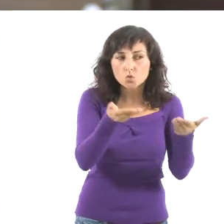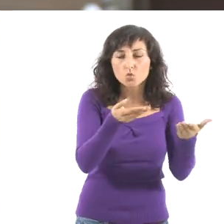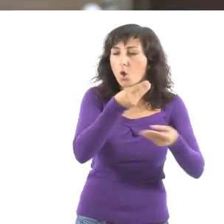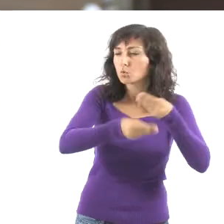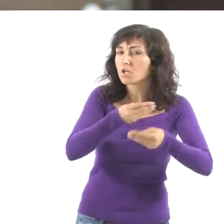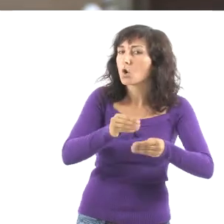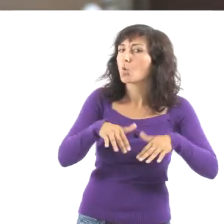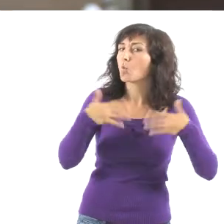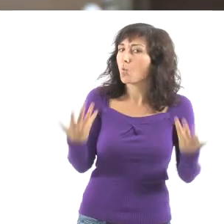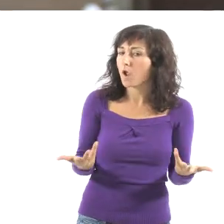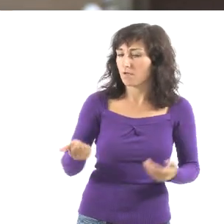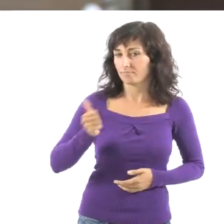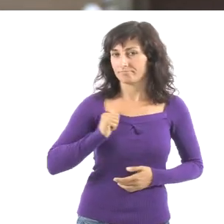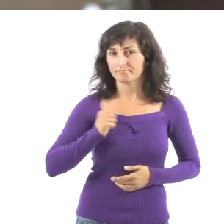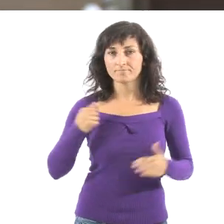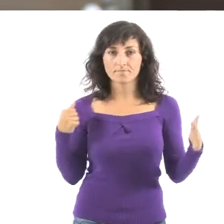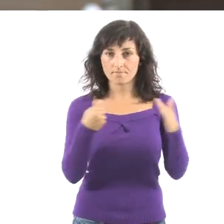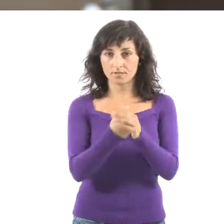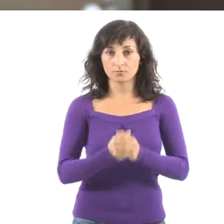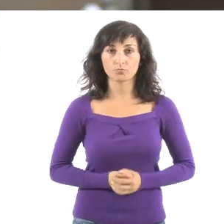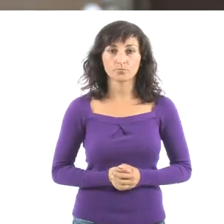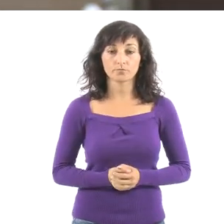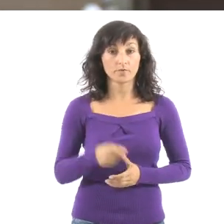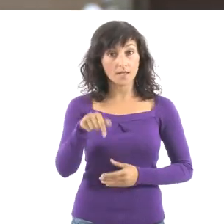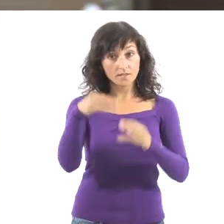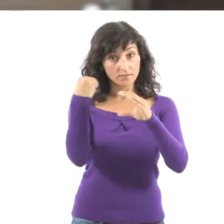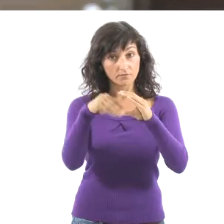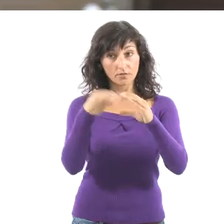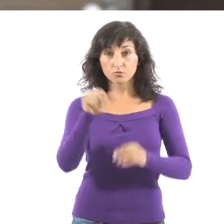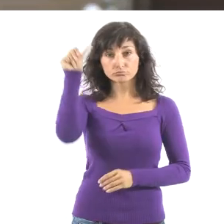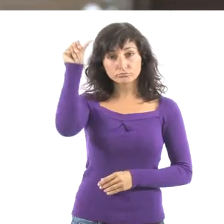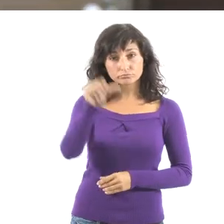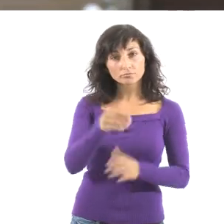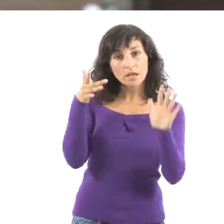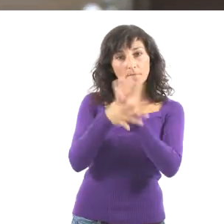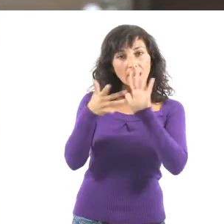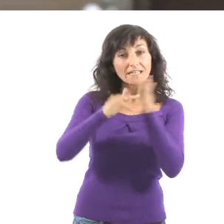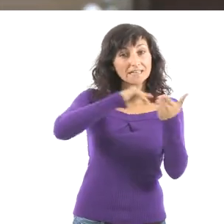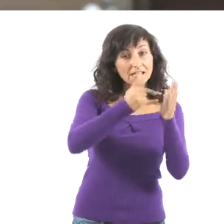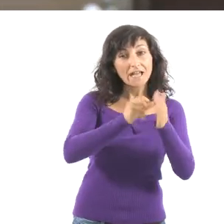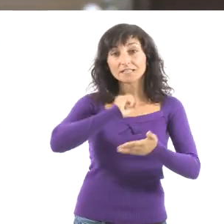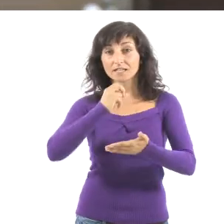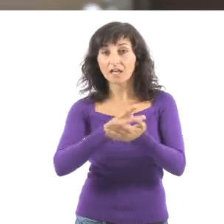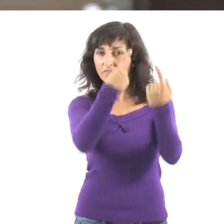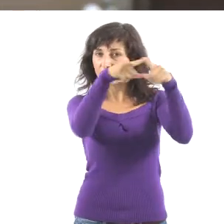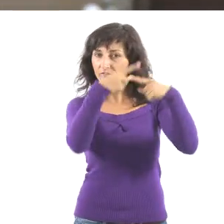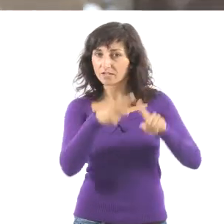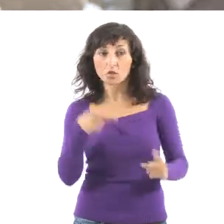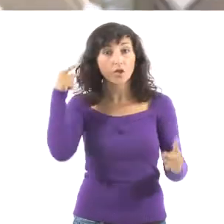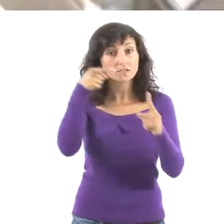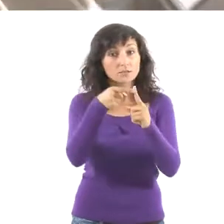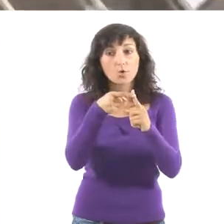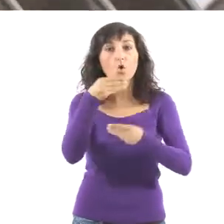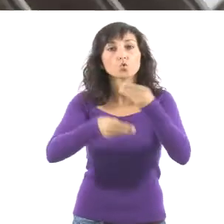ofreciendo y la aproveche al máximo. En este vídeo les vamos a mostrar las distintas técnicas y estrategias que configuran el empleo del guía